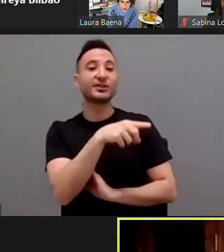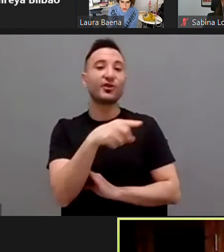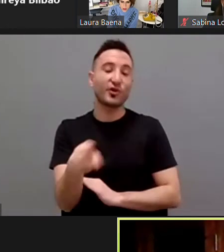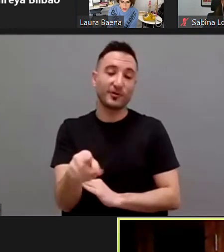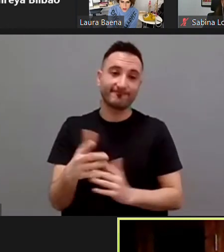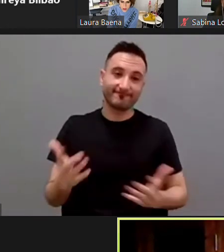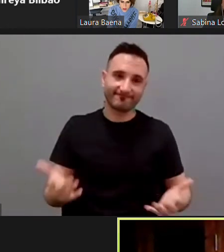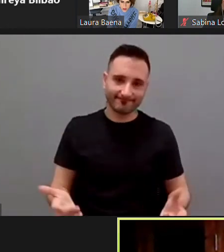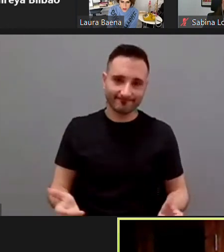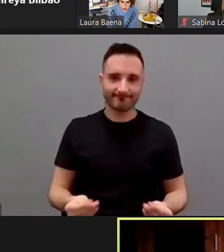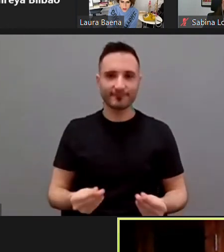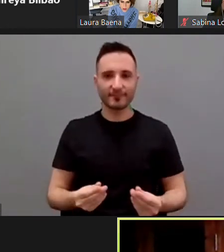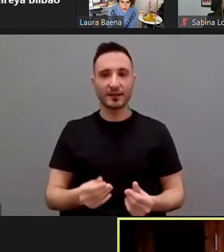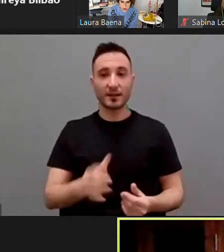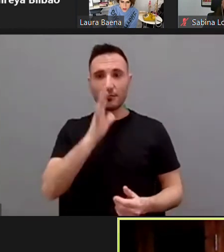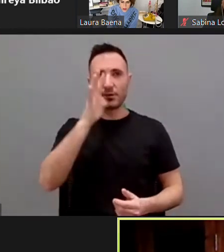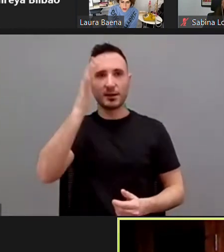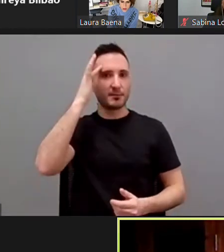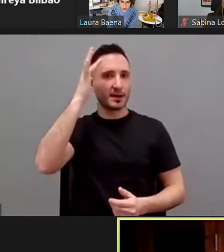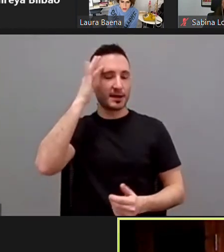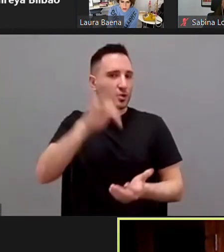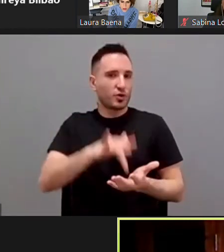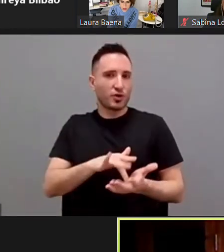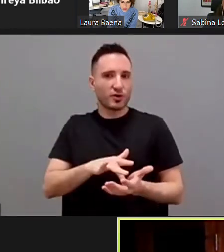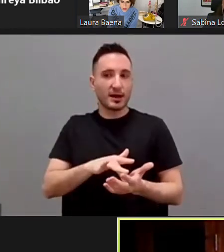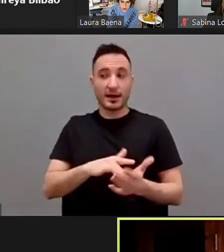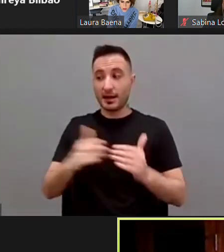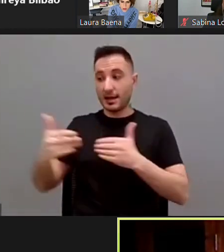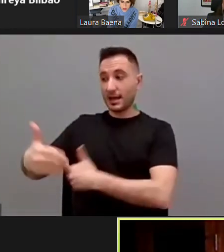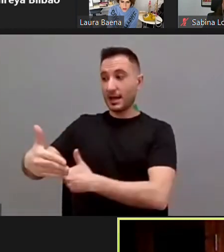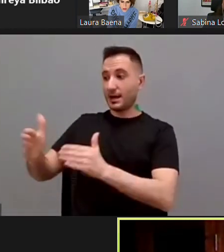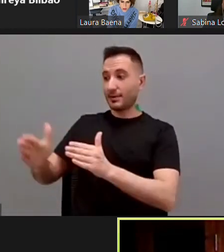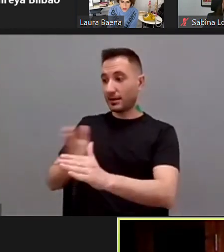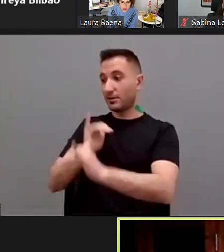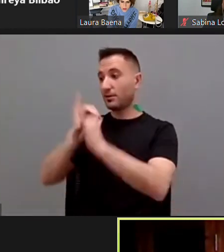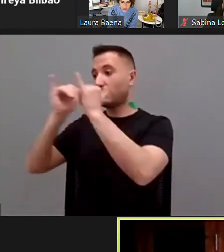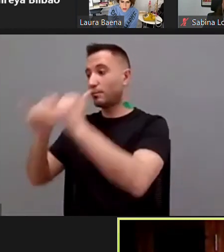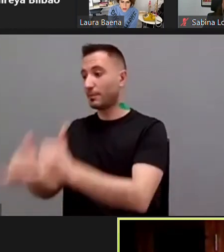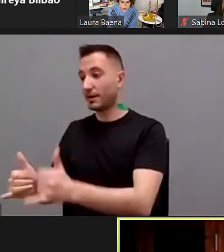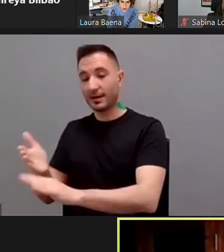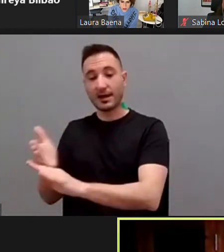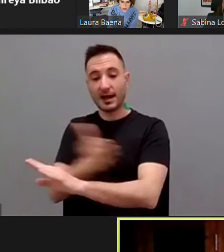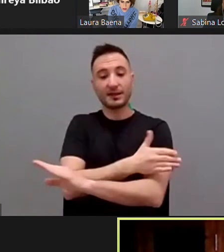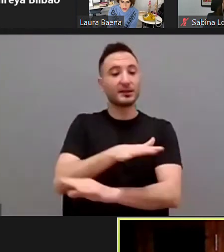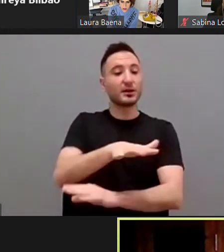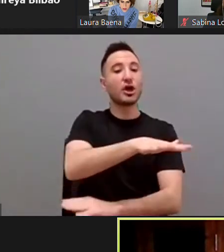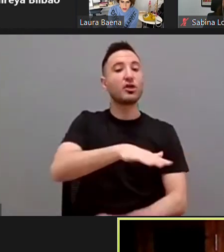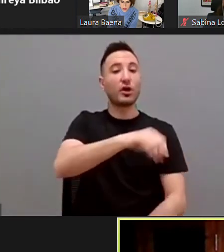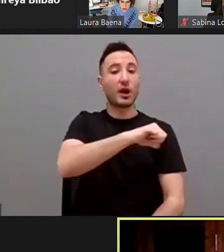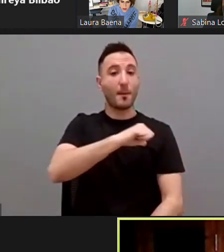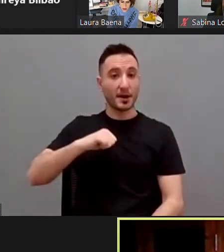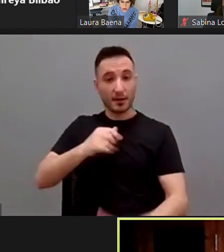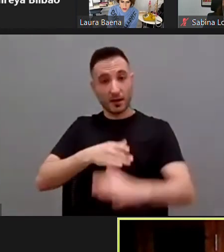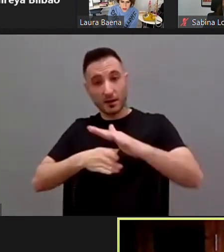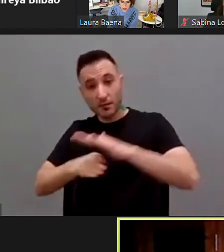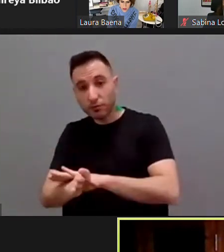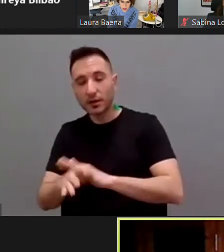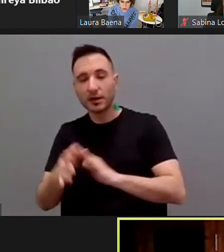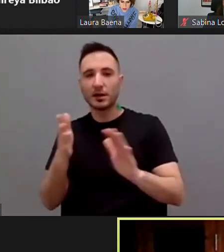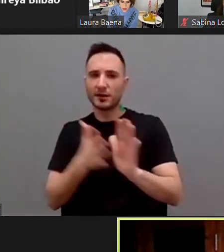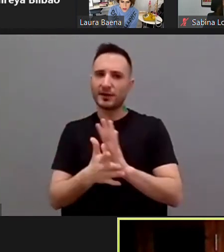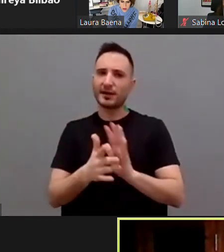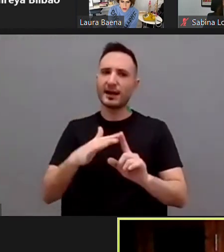la inspección, porque si para llegar a esa habitación, lugar de trabajo, tiene que pasar por una zona privada, es una situación bastante